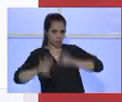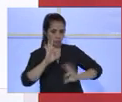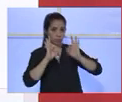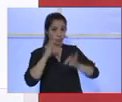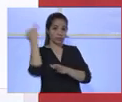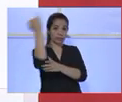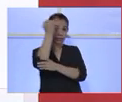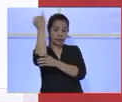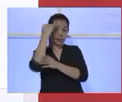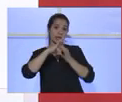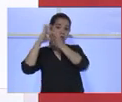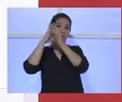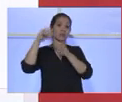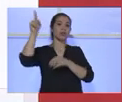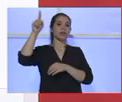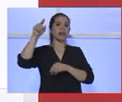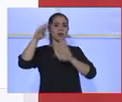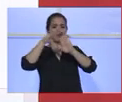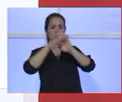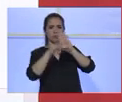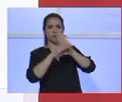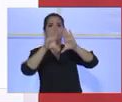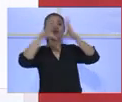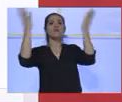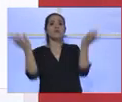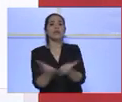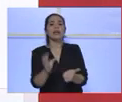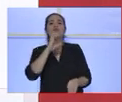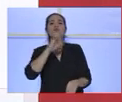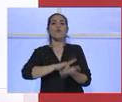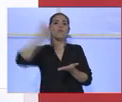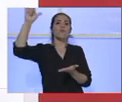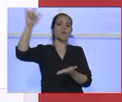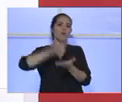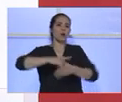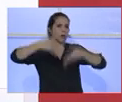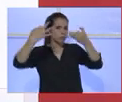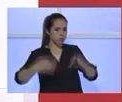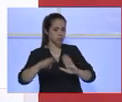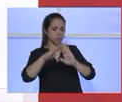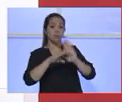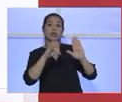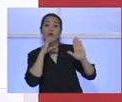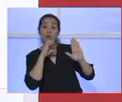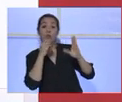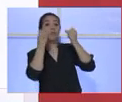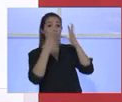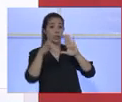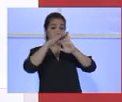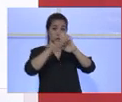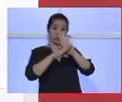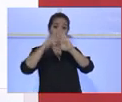Internacional, la que rige la aviación, la matriz mundial de la aviación. Esta ya había hecho un plan maestro que nos determina cómo y